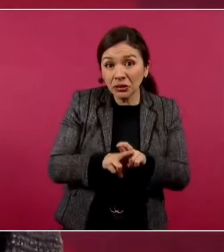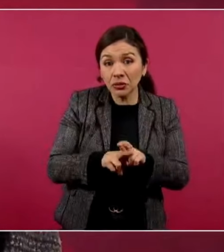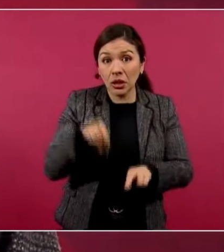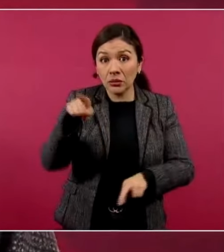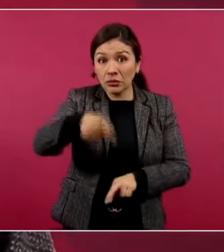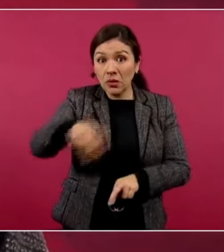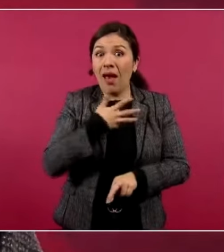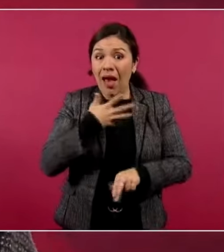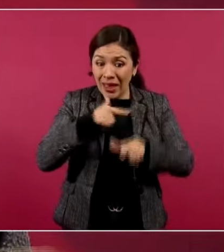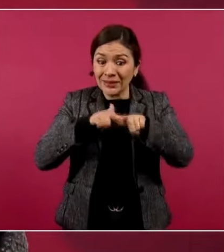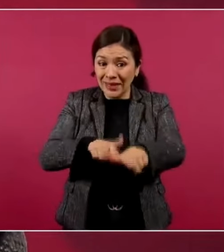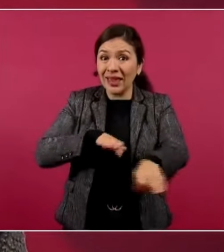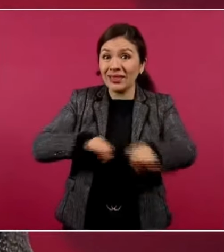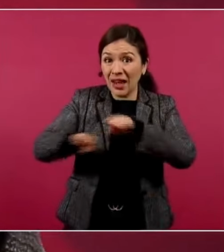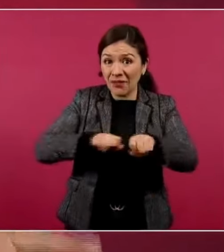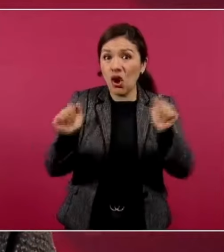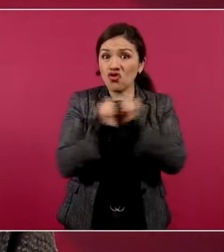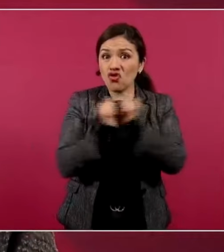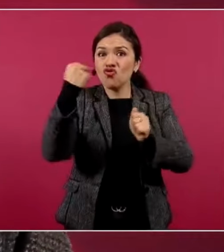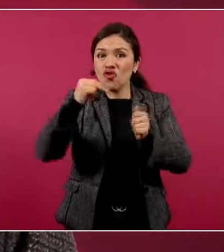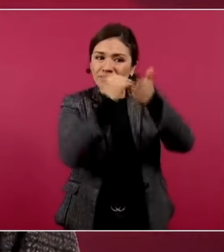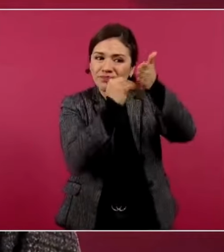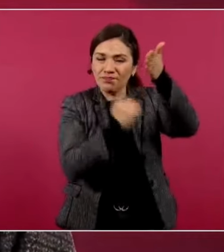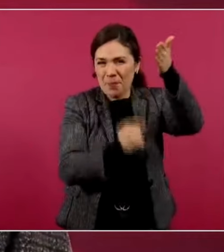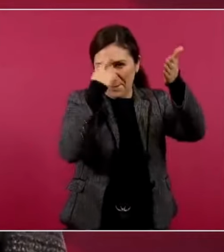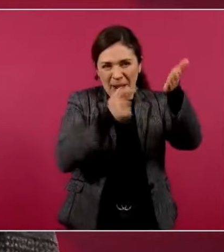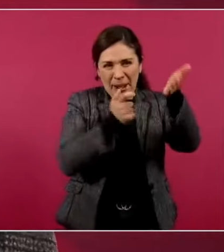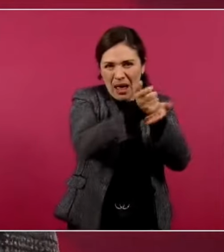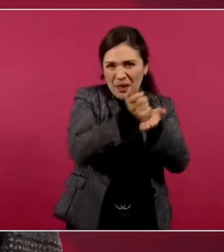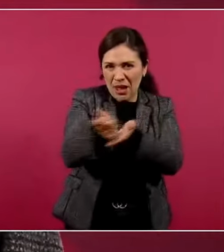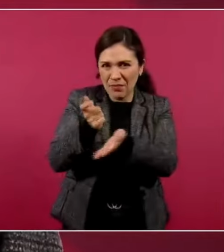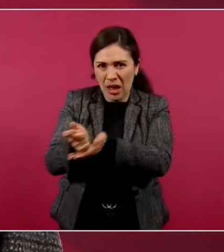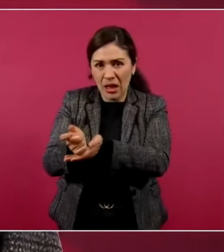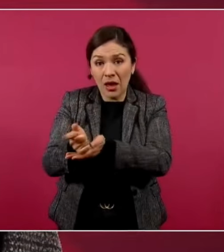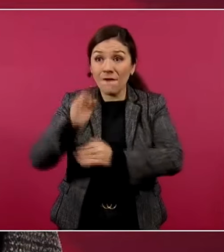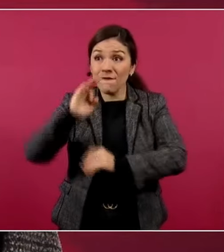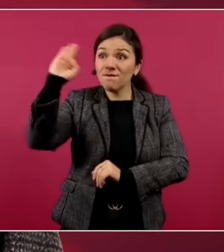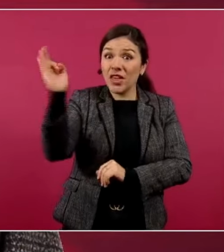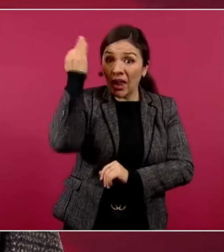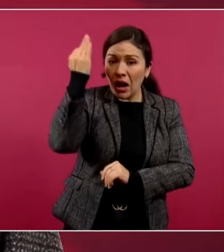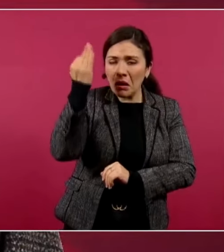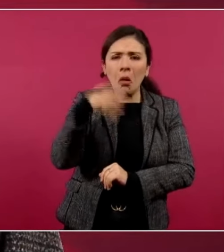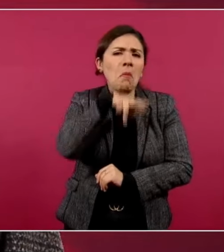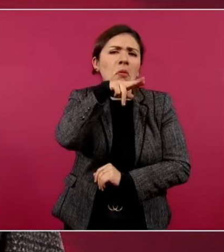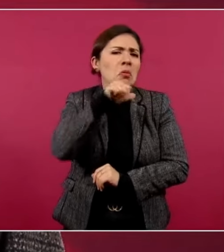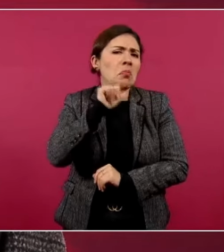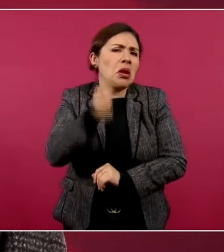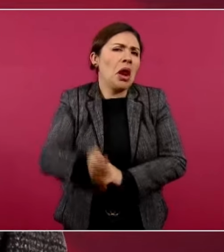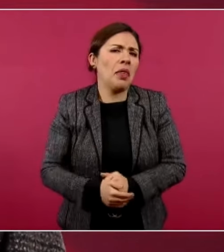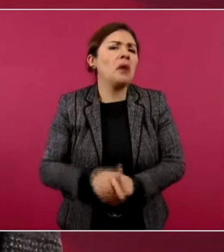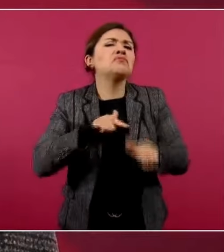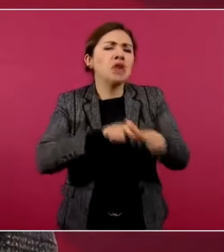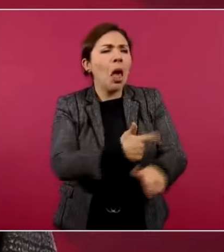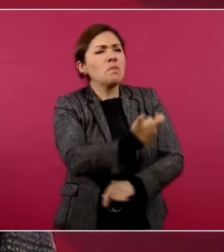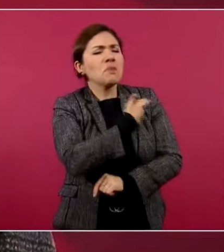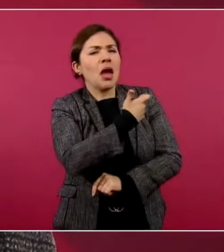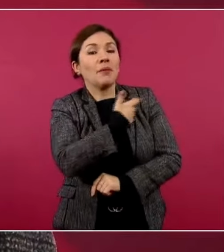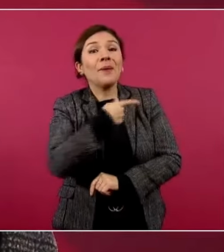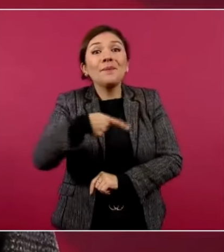en activos y están en la nómina federal, esos no tienen problema. El asunto